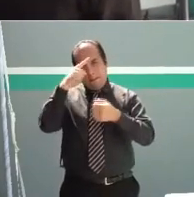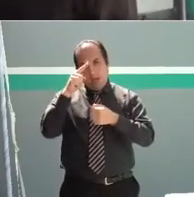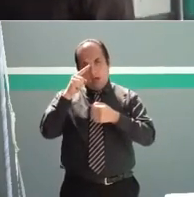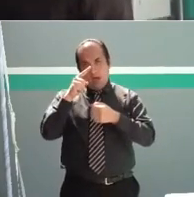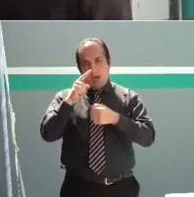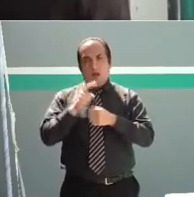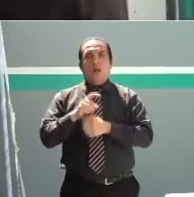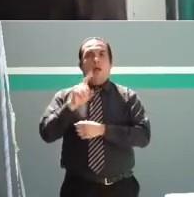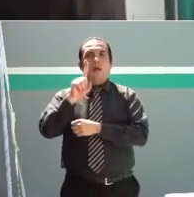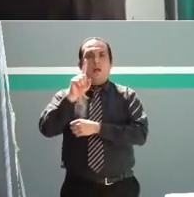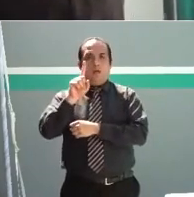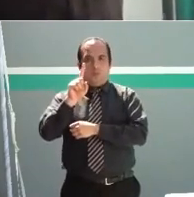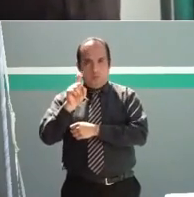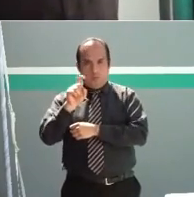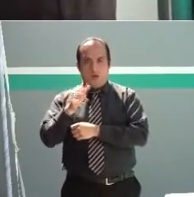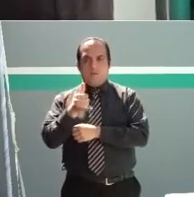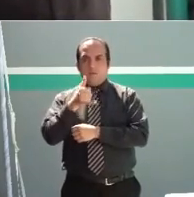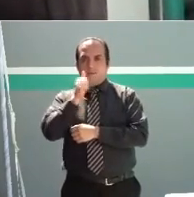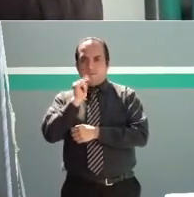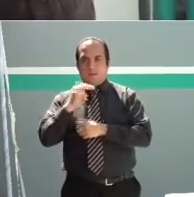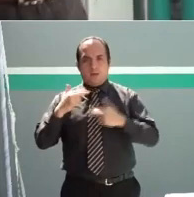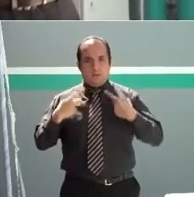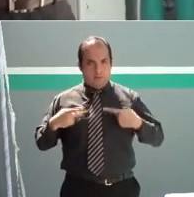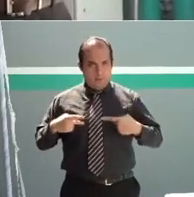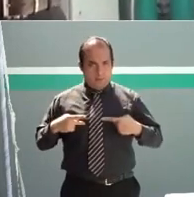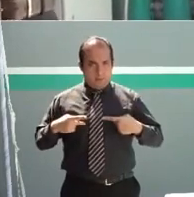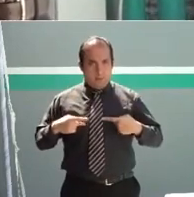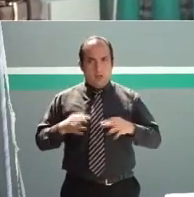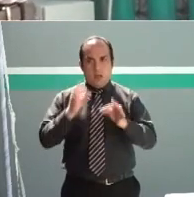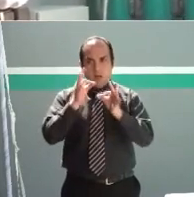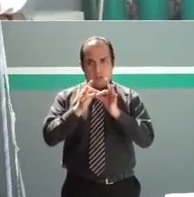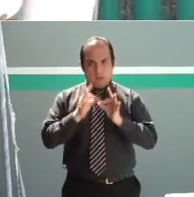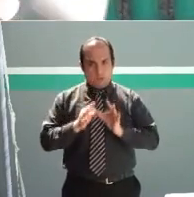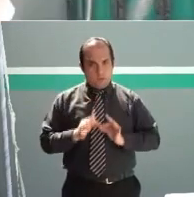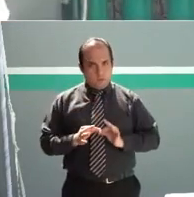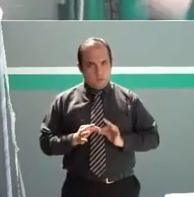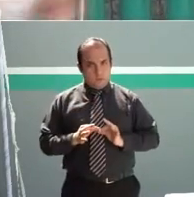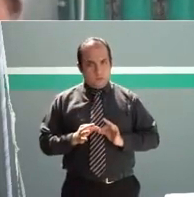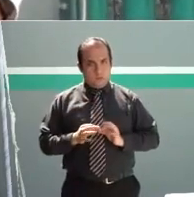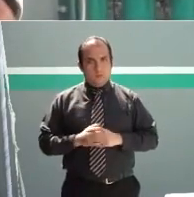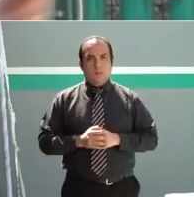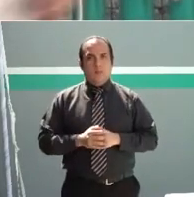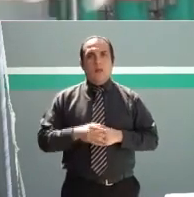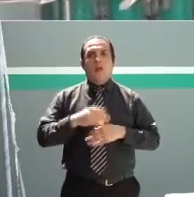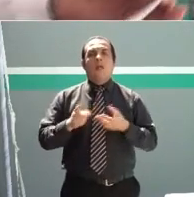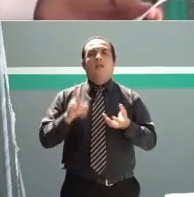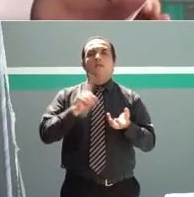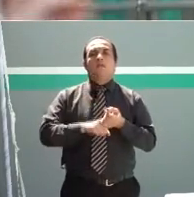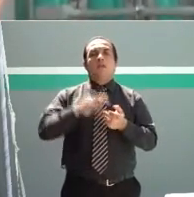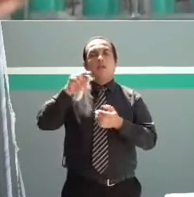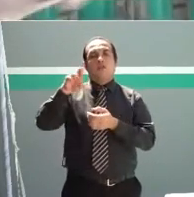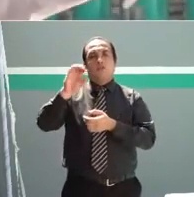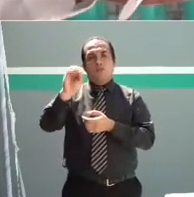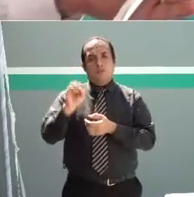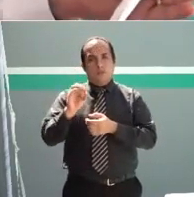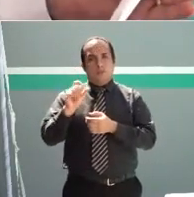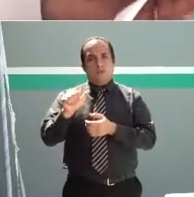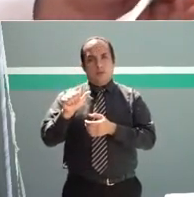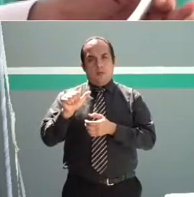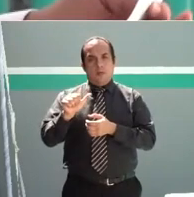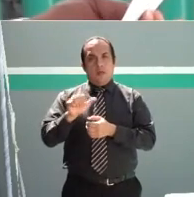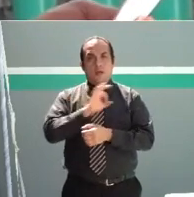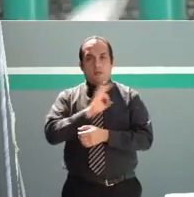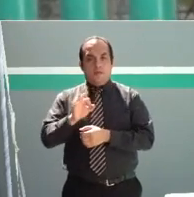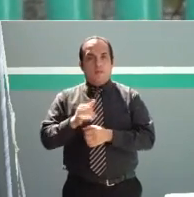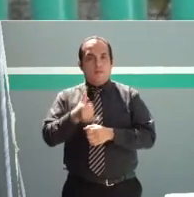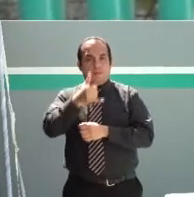potable, para consumo humano. Se cumplen o todos los parámetros están dentro de la norma y por lo tanto la puedes beber con